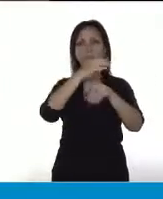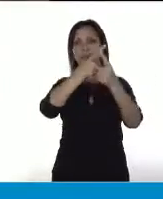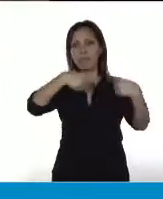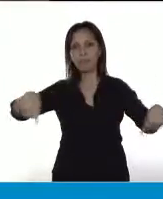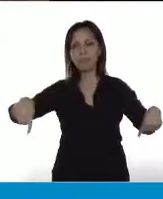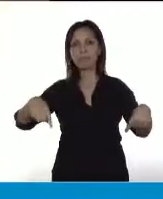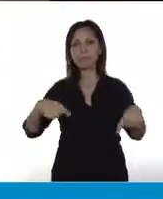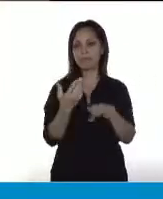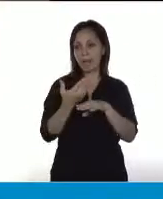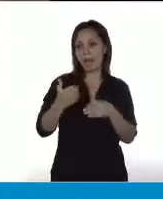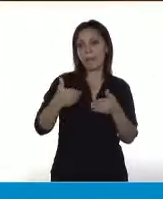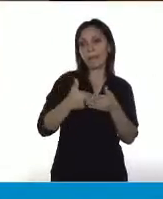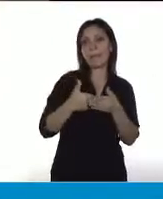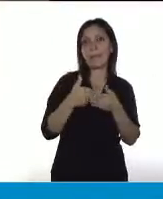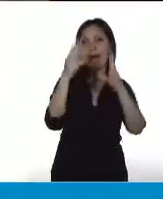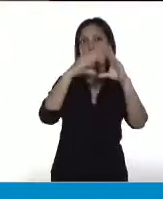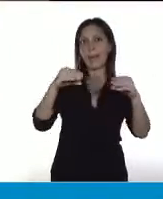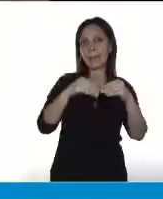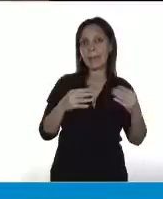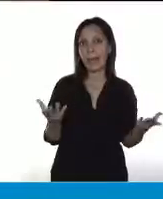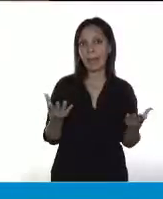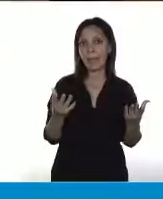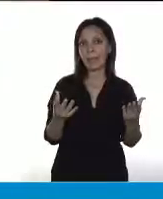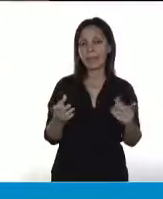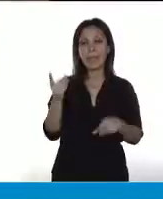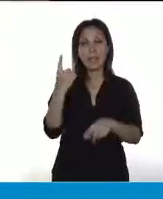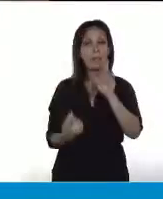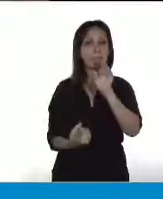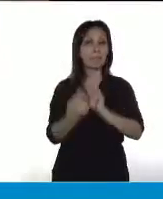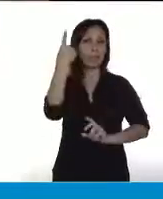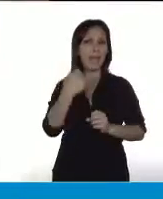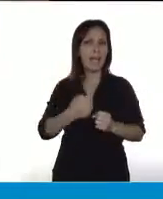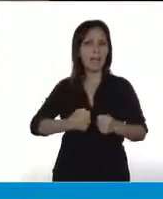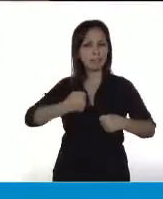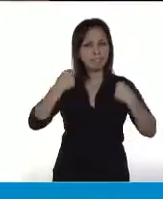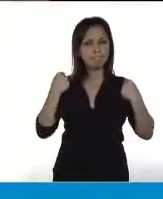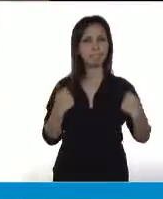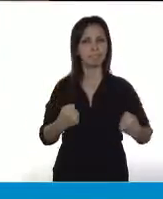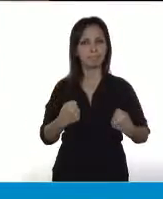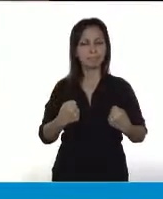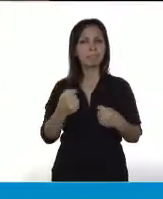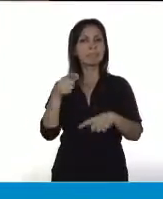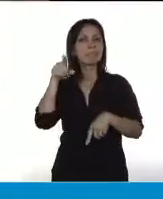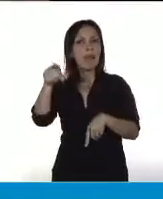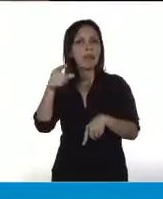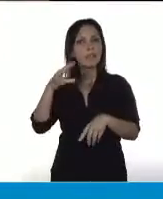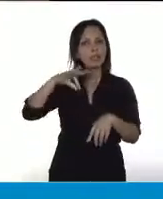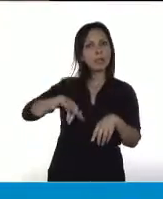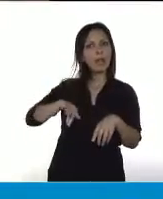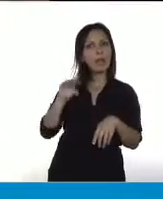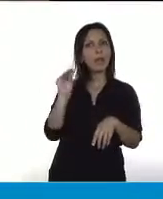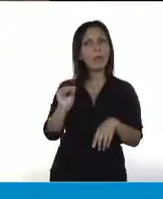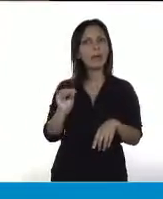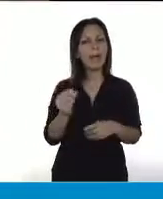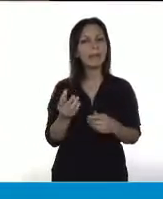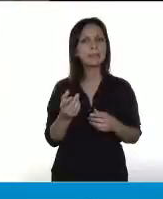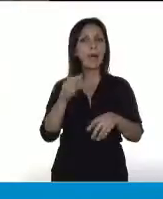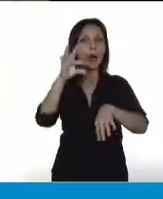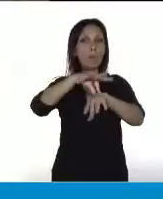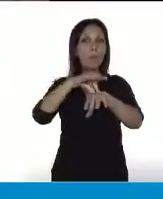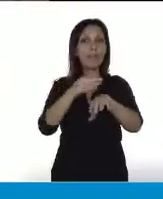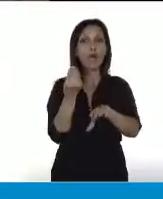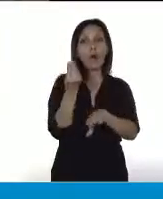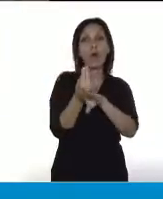poquitos días de Navidad, quienes estuvieron en la primera línea, los que no cubren la canasta básica. Hay que decir que un médico que recién empieza y